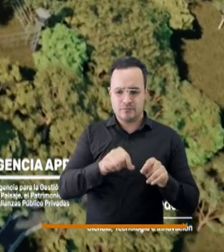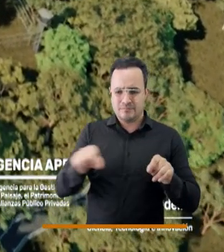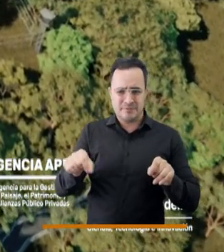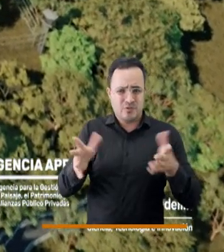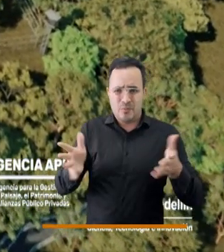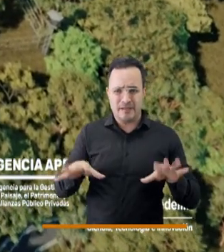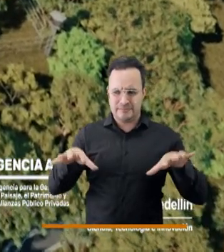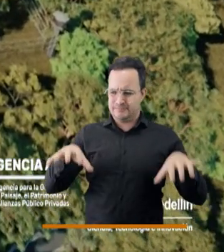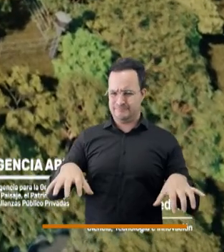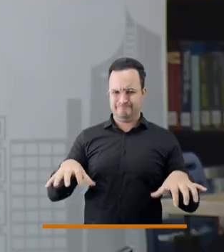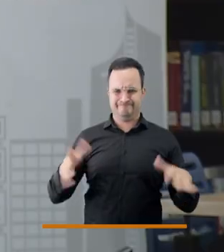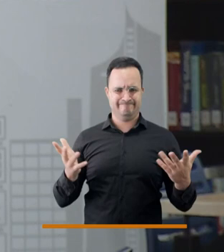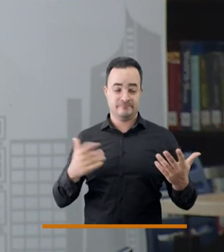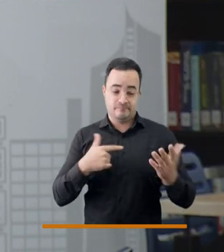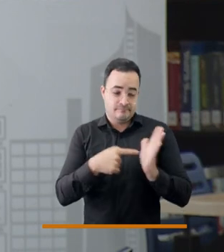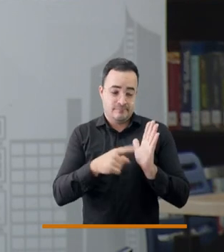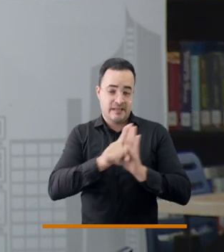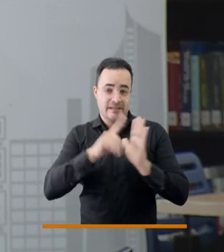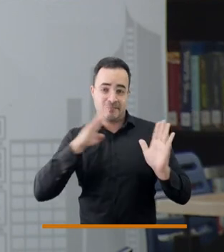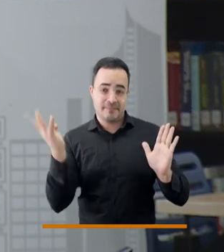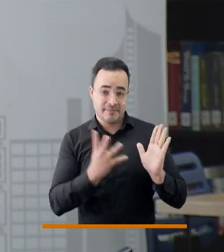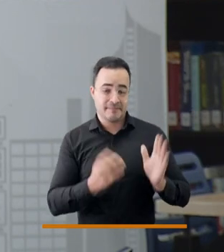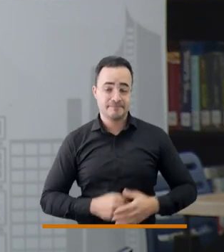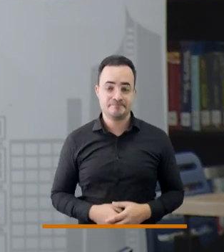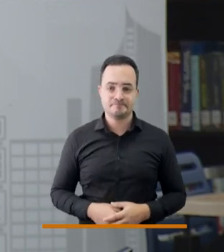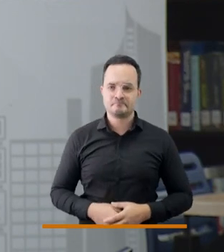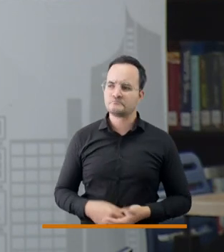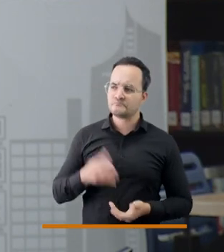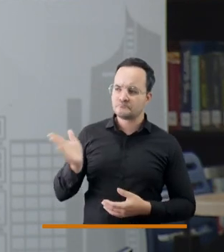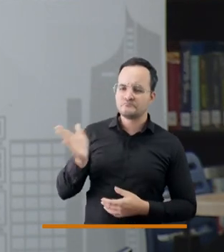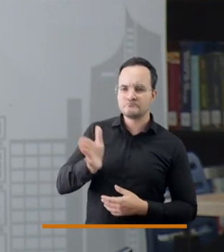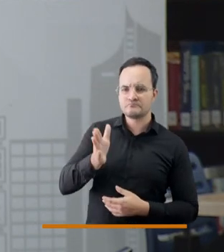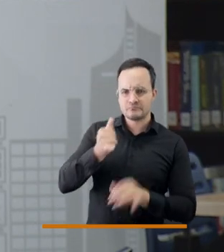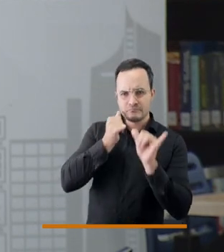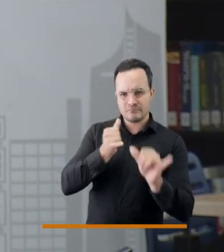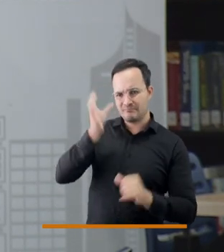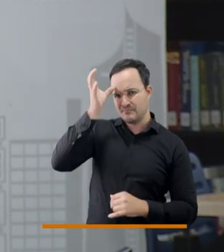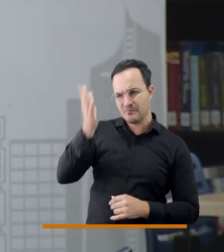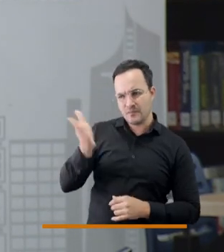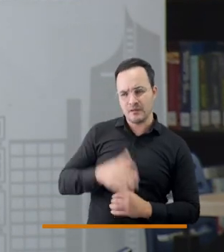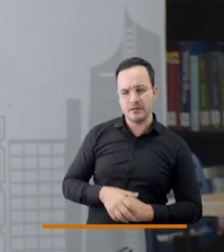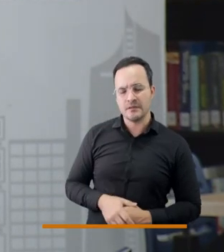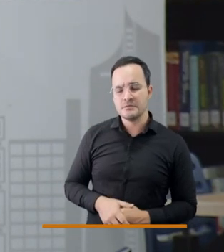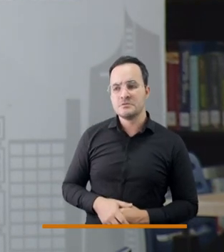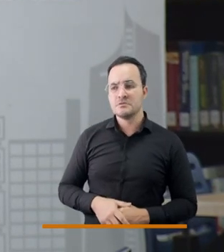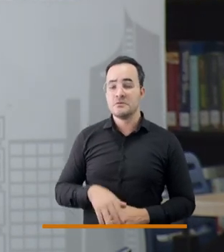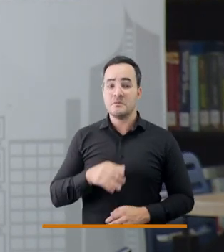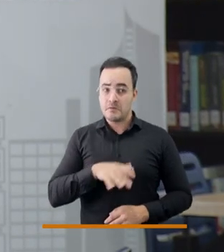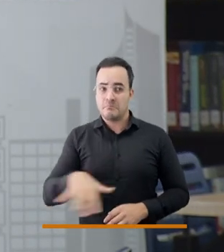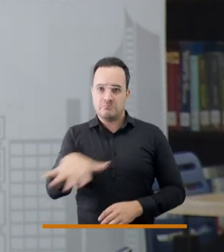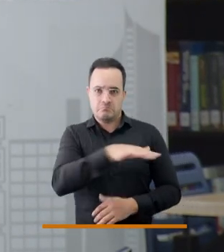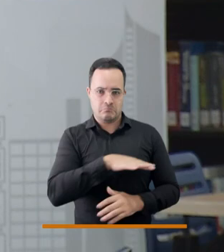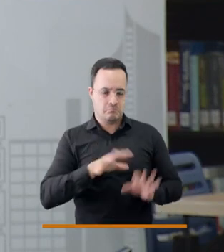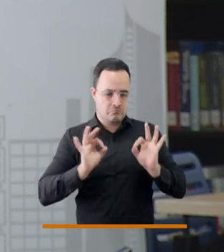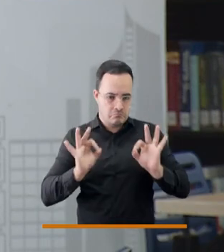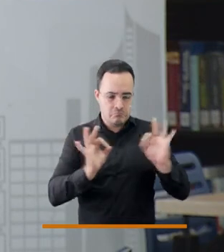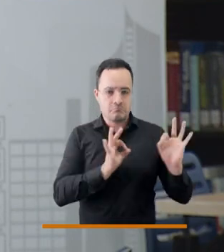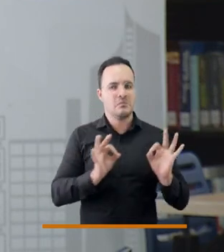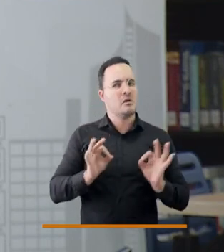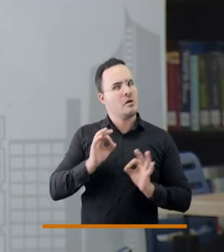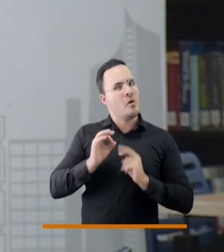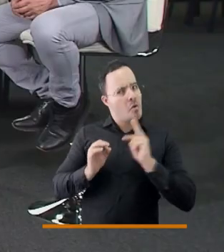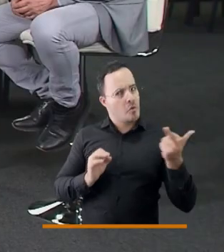pregunto al ingeniero, hay algo que también es cierto y es que este sector ha sido